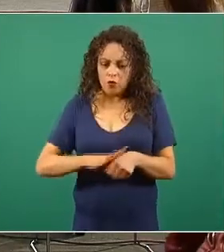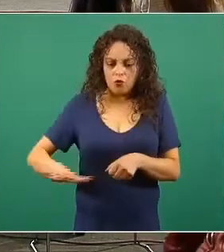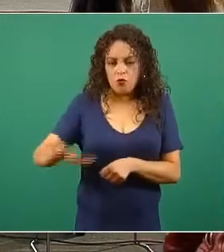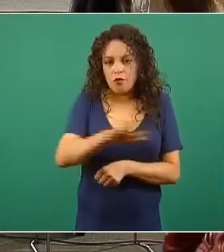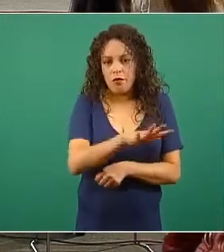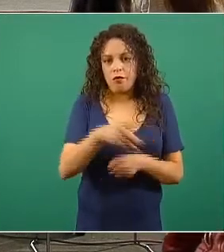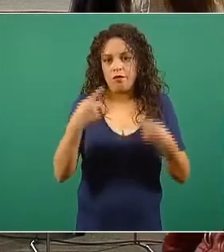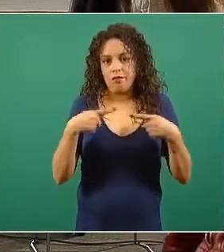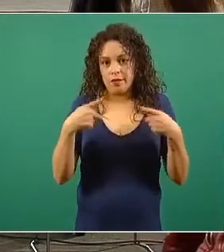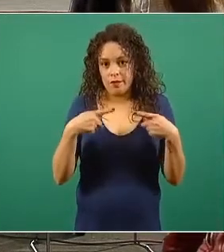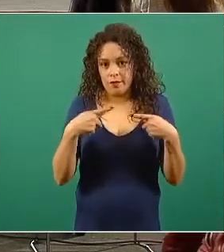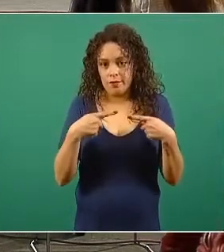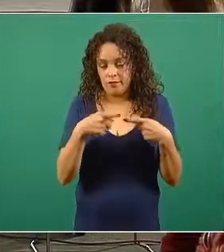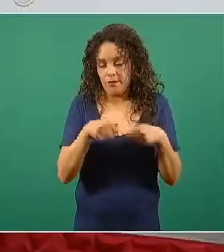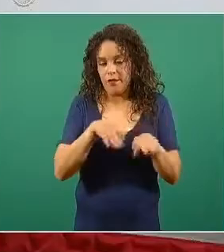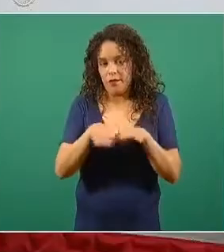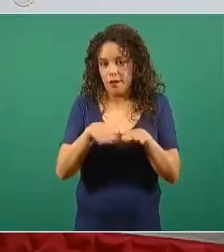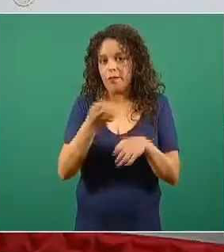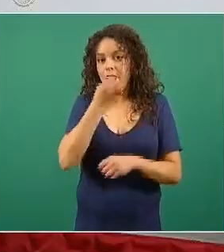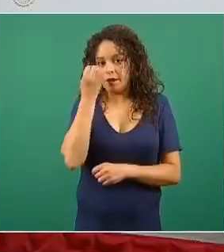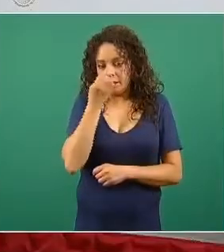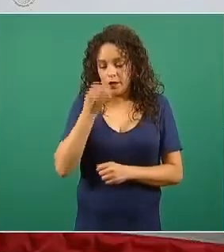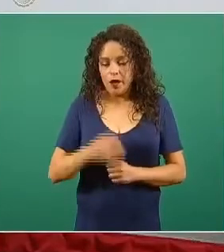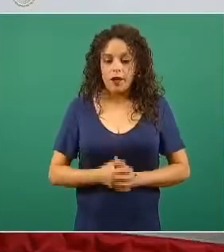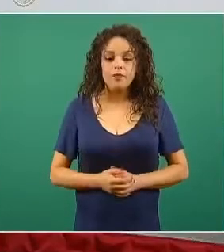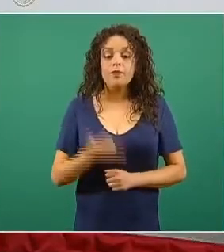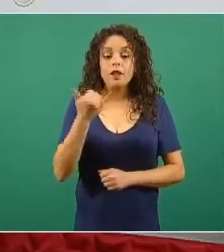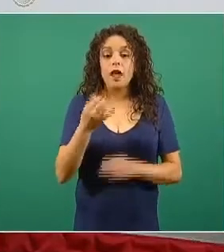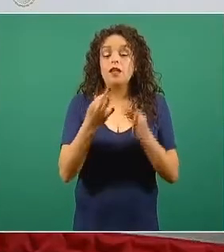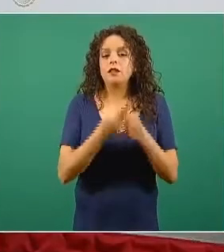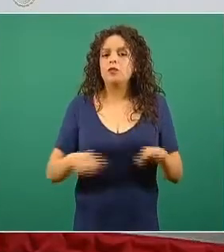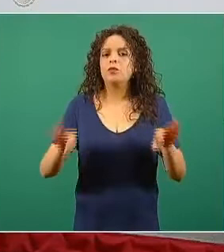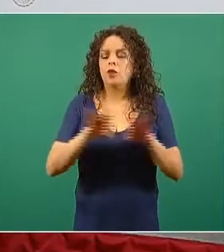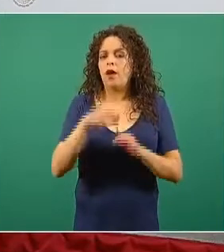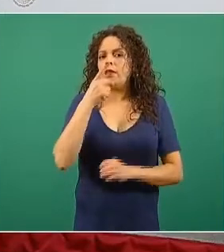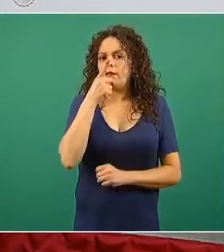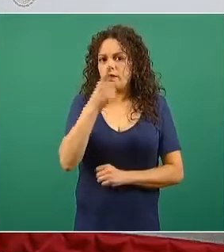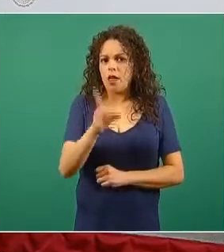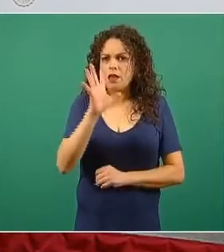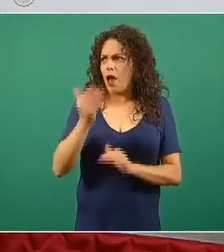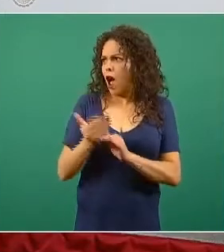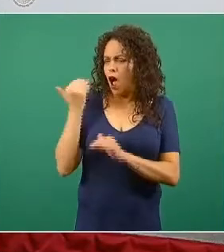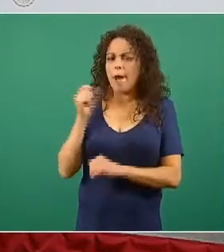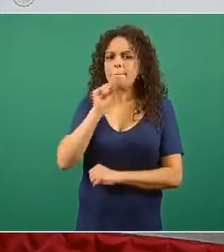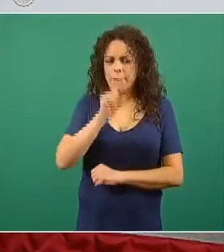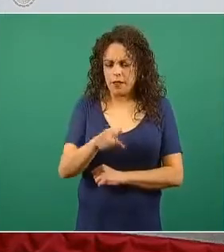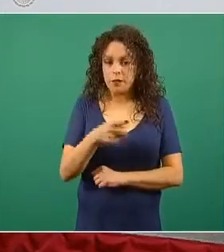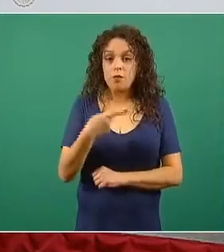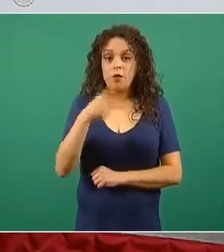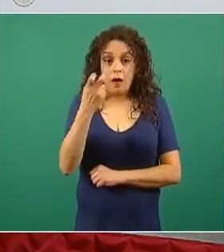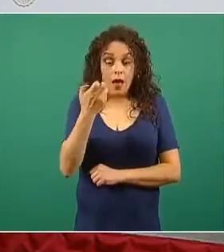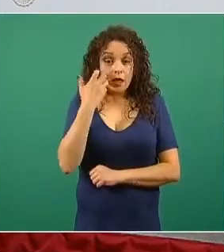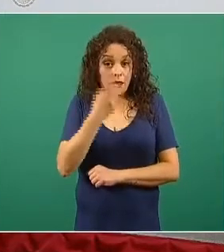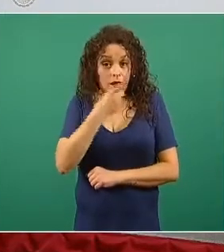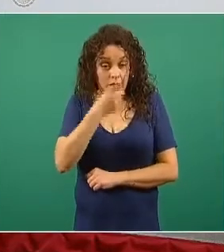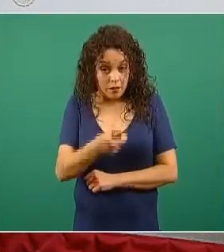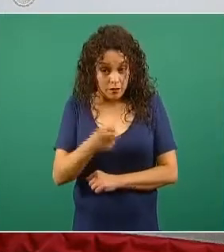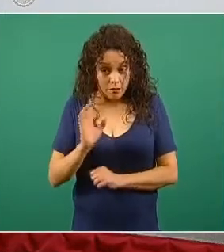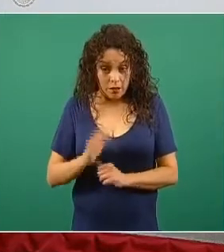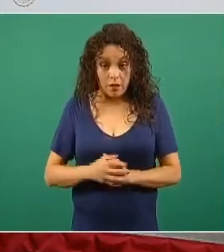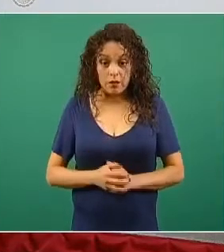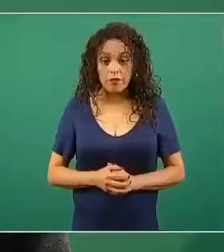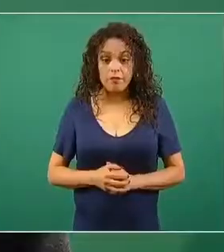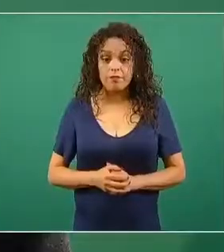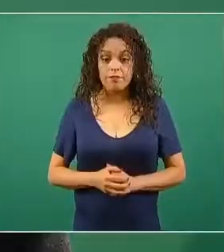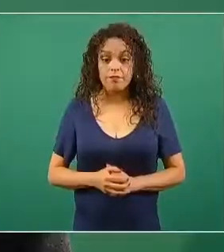alrededor de esta actividad. Ahora, es importante mencionar, y también se ha dicho, que tampoco significa que una vez